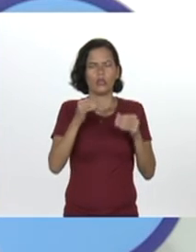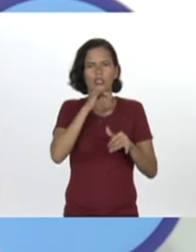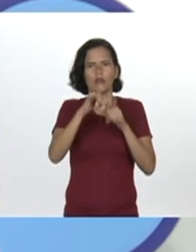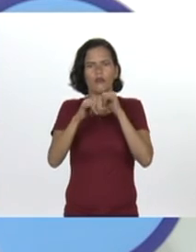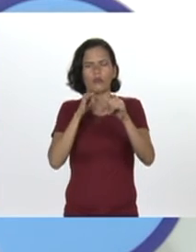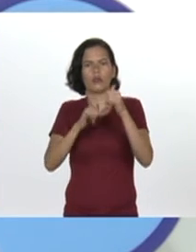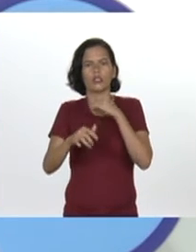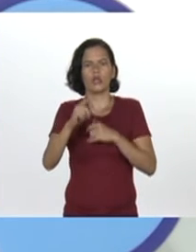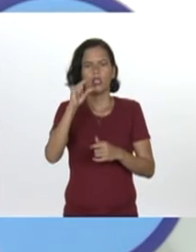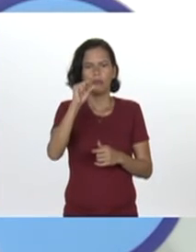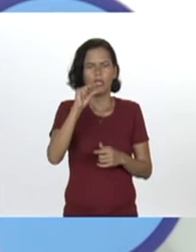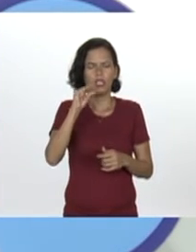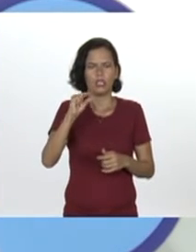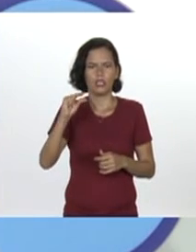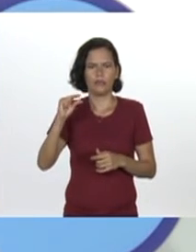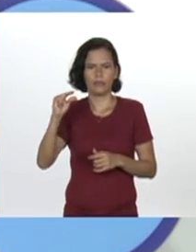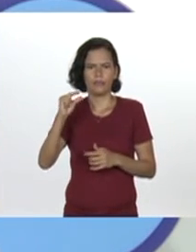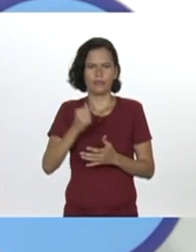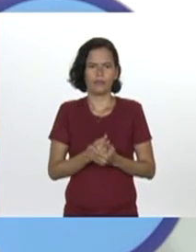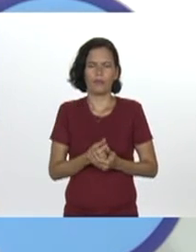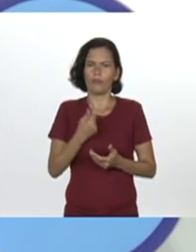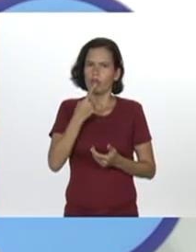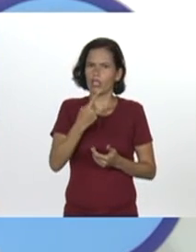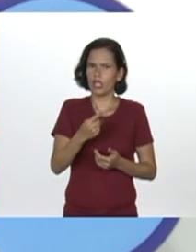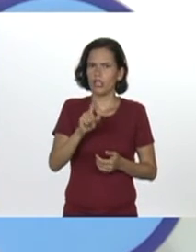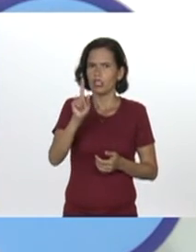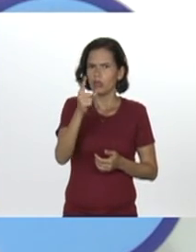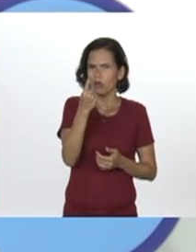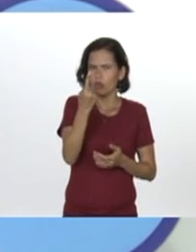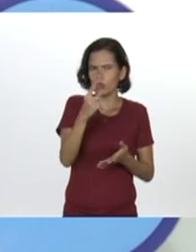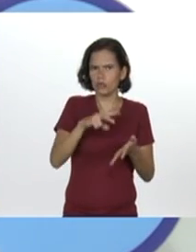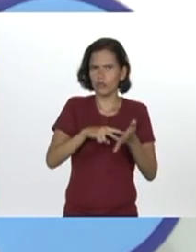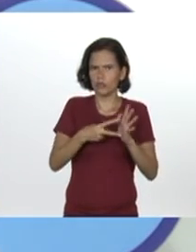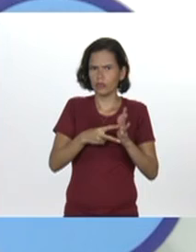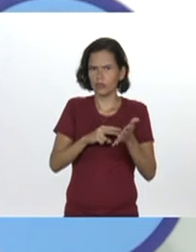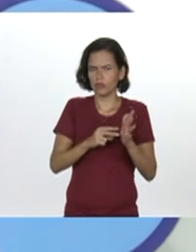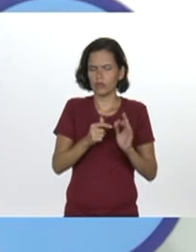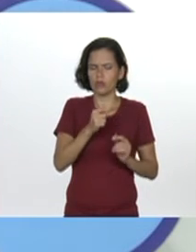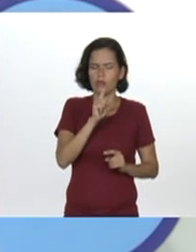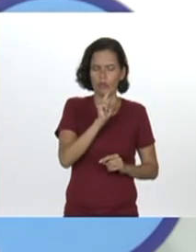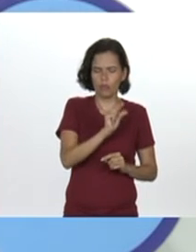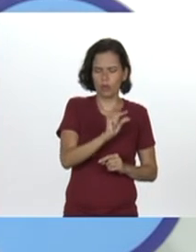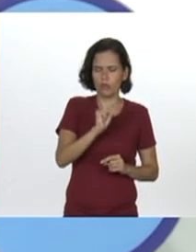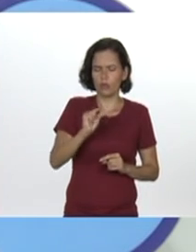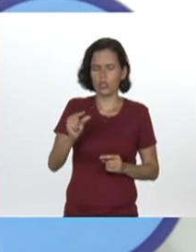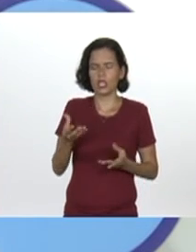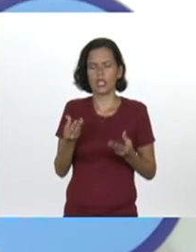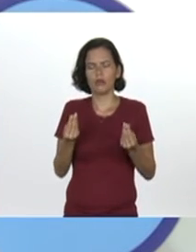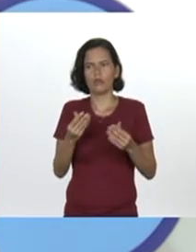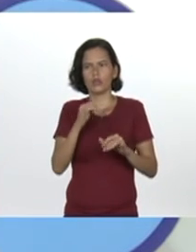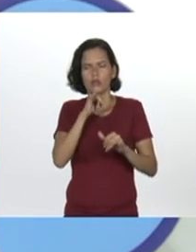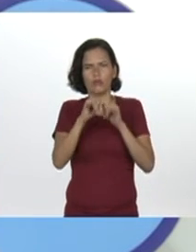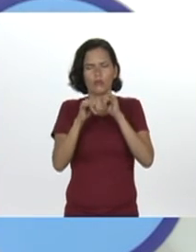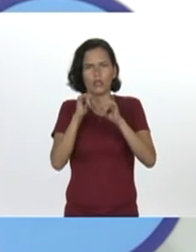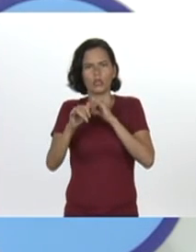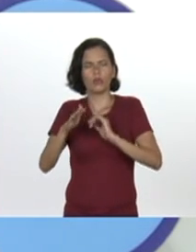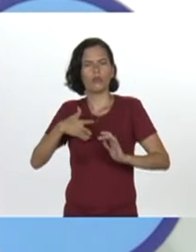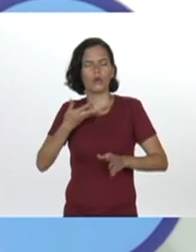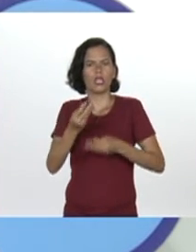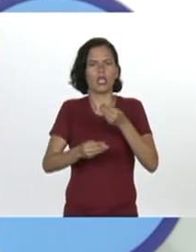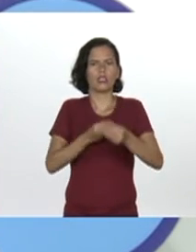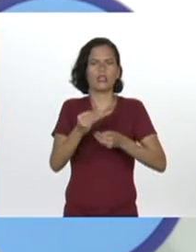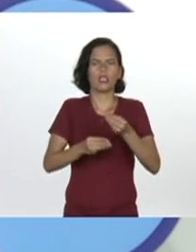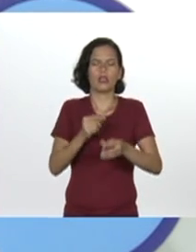información en pequeñas dosis, ¿no? Es decir, un solo concepto a la vez, ya que muchísima información puede causar en